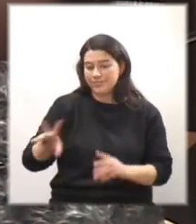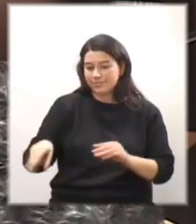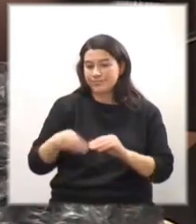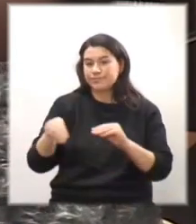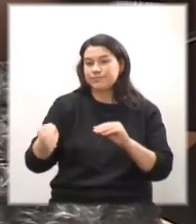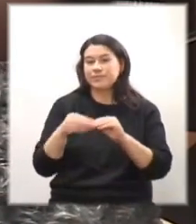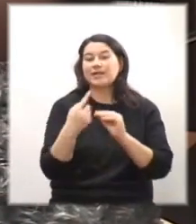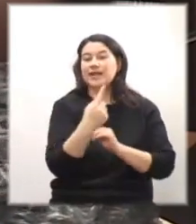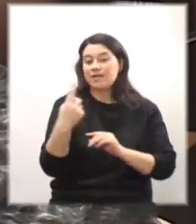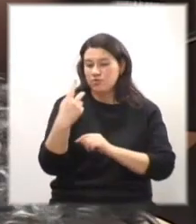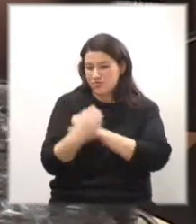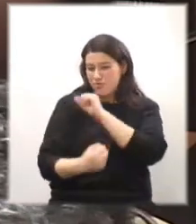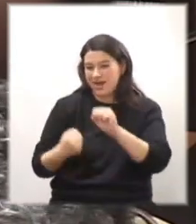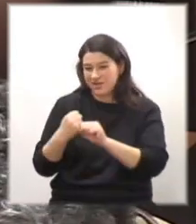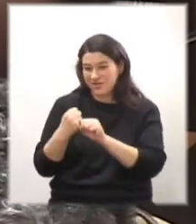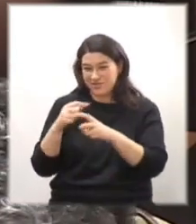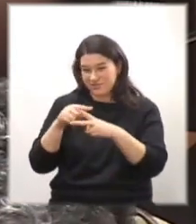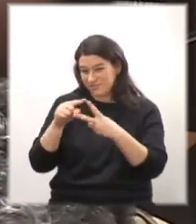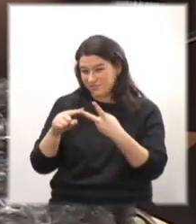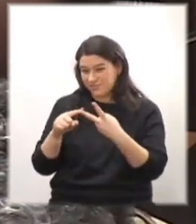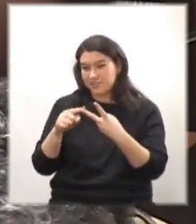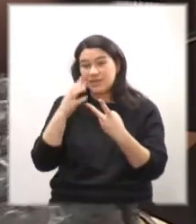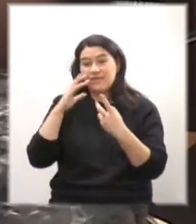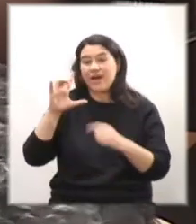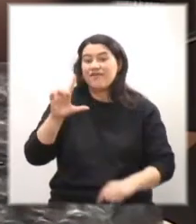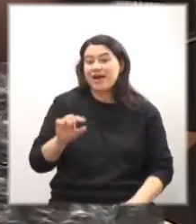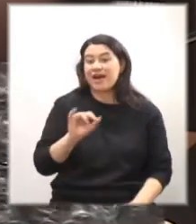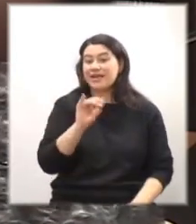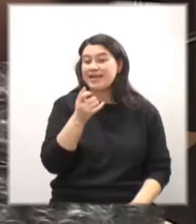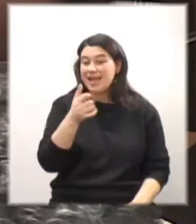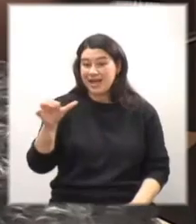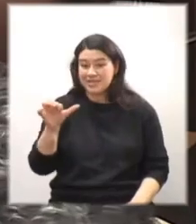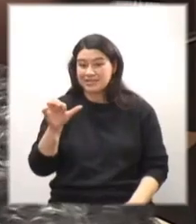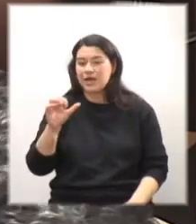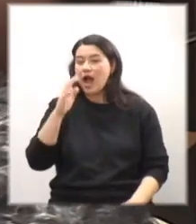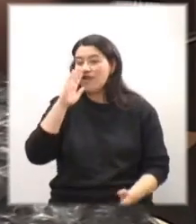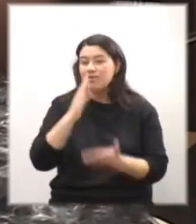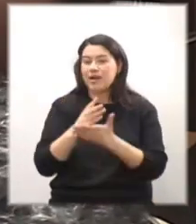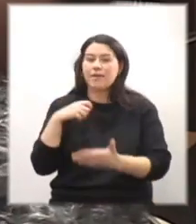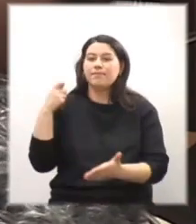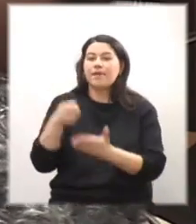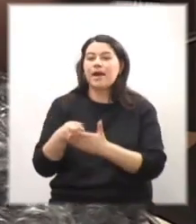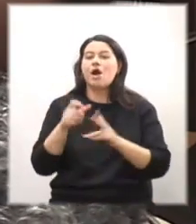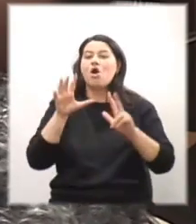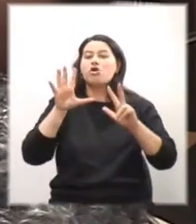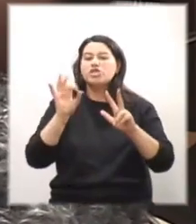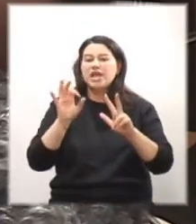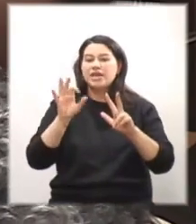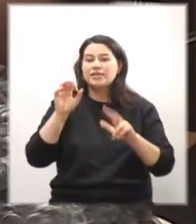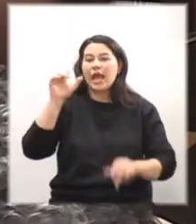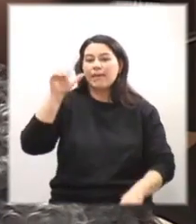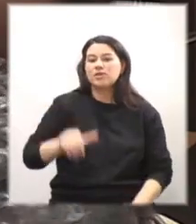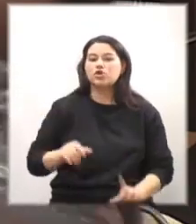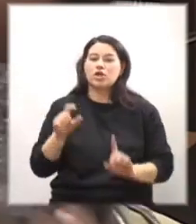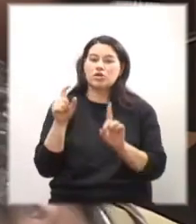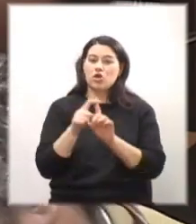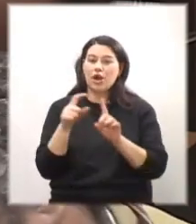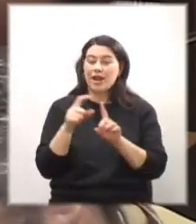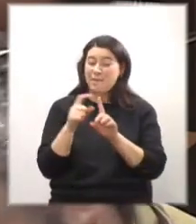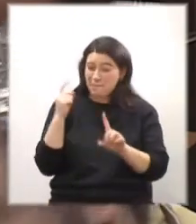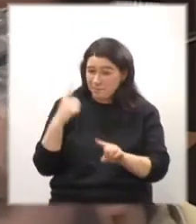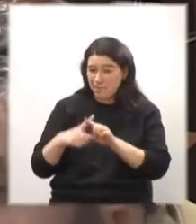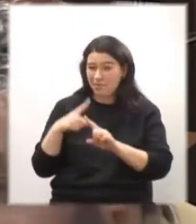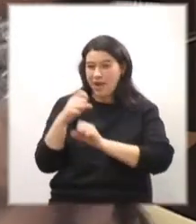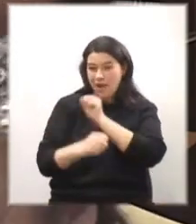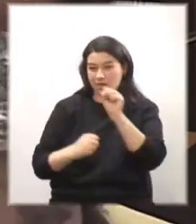uno de los 2 años. Es decir, la baja del IAS va a terminar costando casi 80 millones de dólares